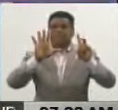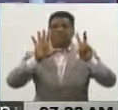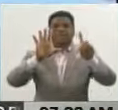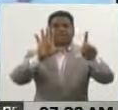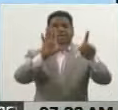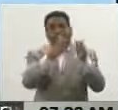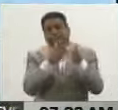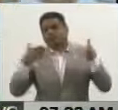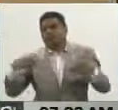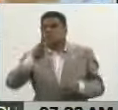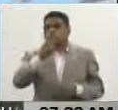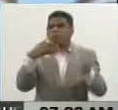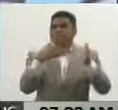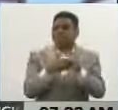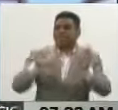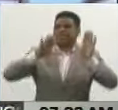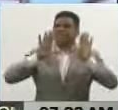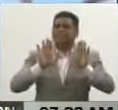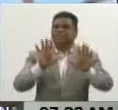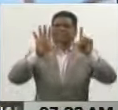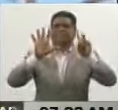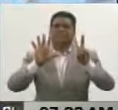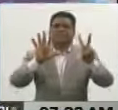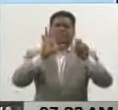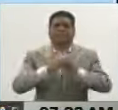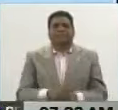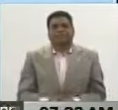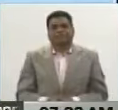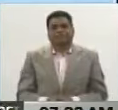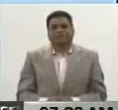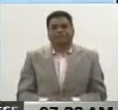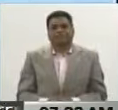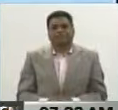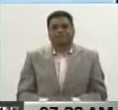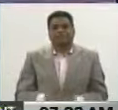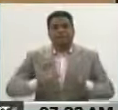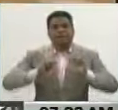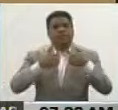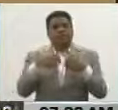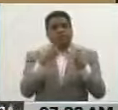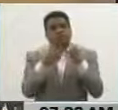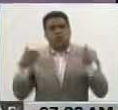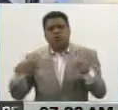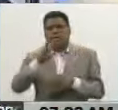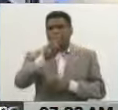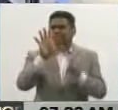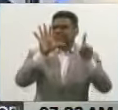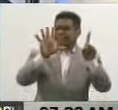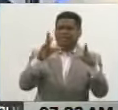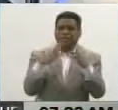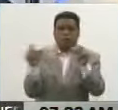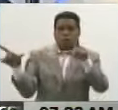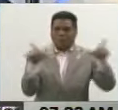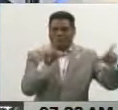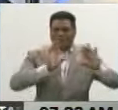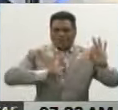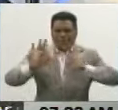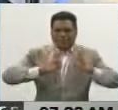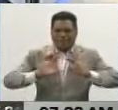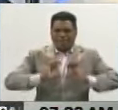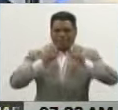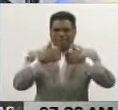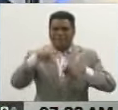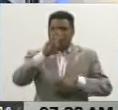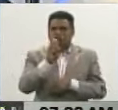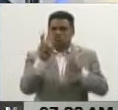todo lo referente al cronograma, el tema de inicio de clases que se corrió, digamos, unos días para el 26. ¿Todo listo y preparado para iniciar este nuevo